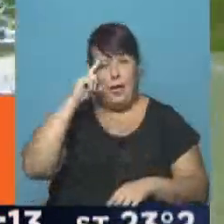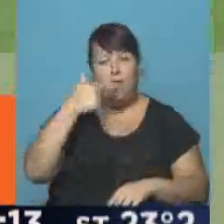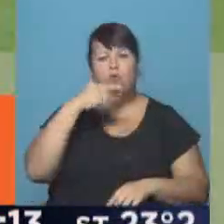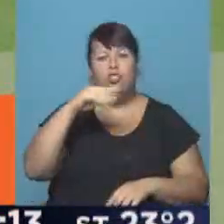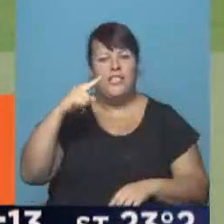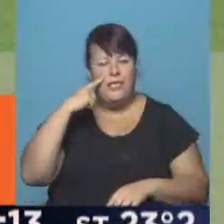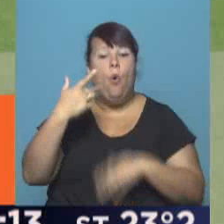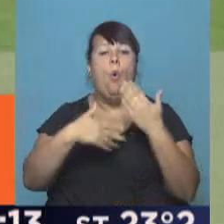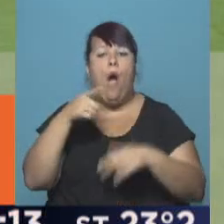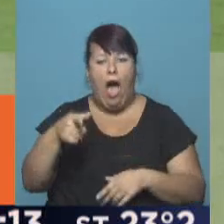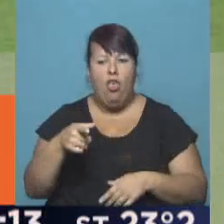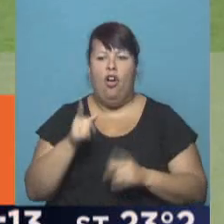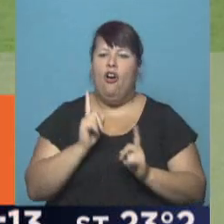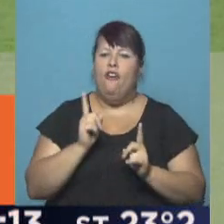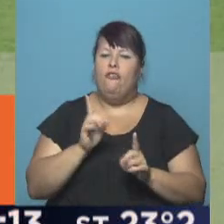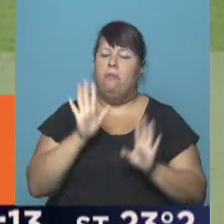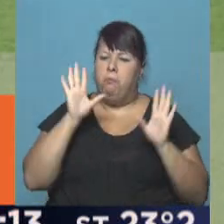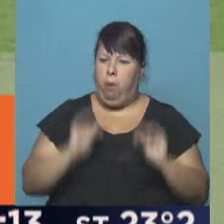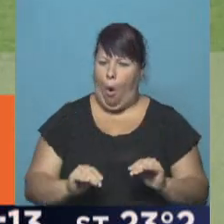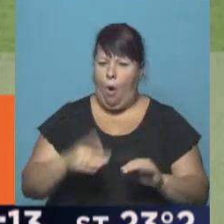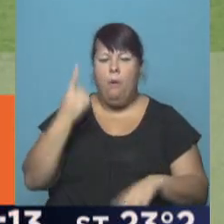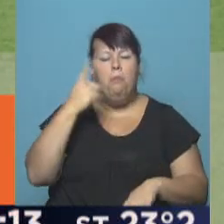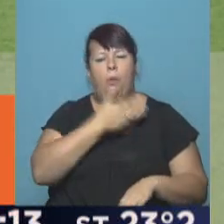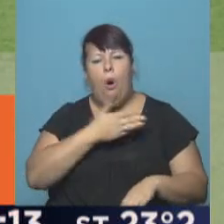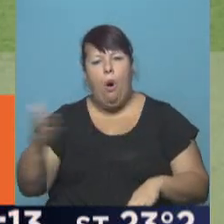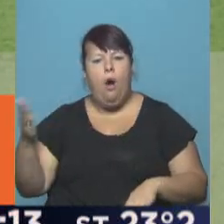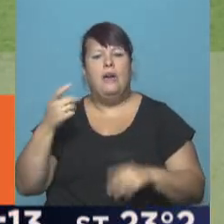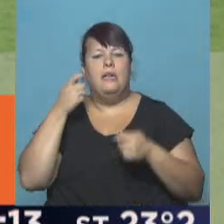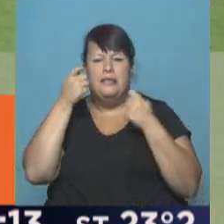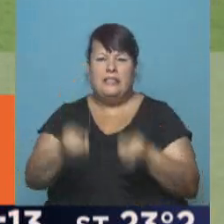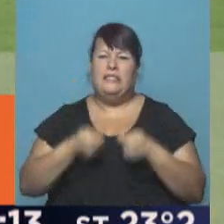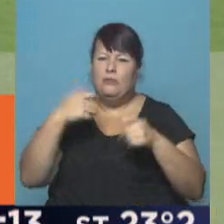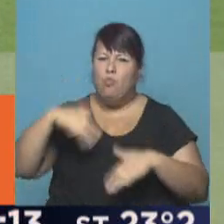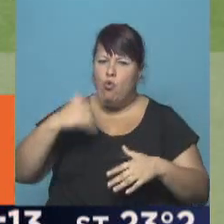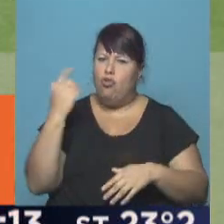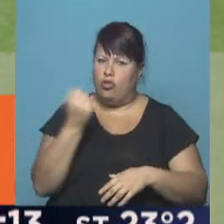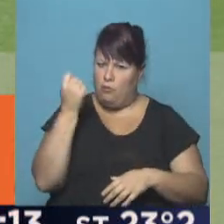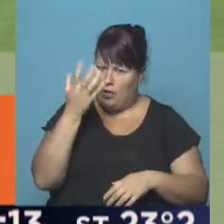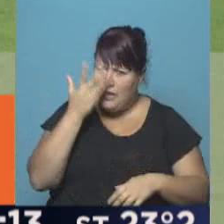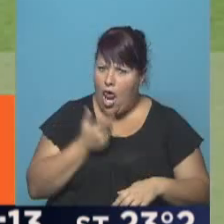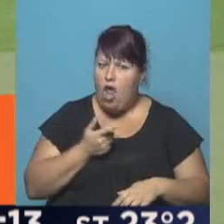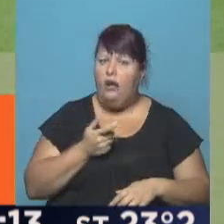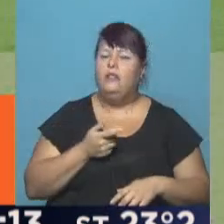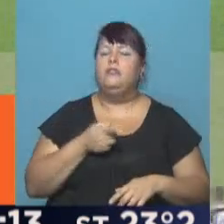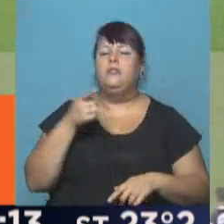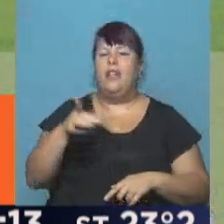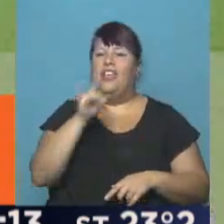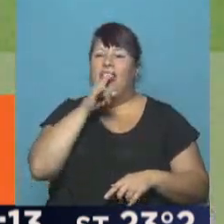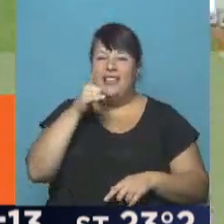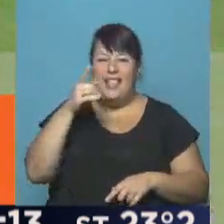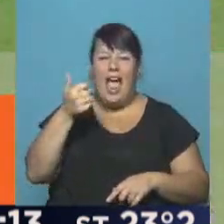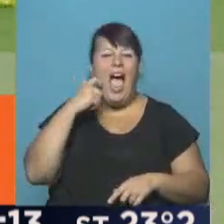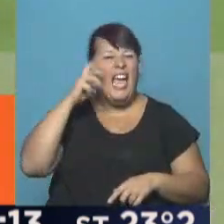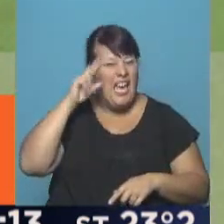increíble, un jugador que se mantenía apagado después de haberle aportado tanto al equipo dirigido técnicamente por